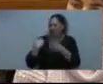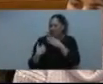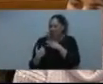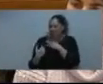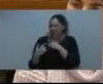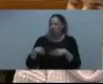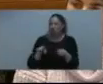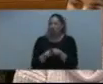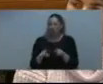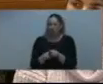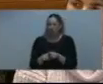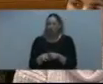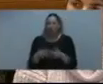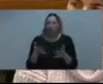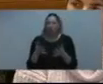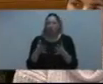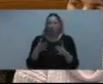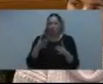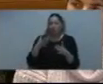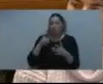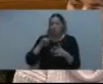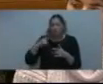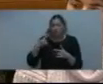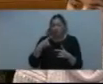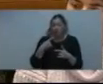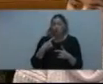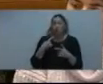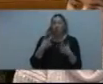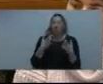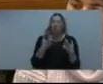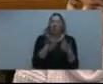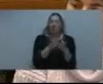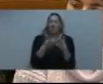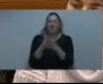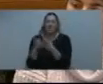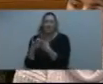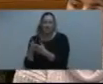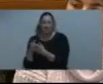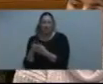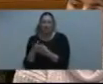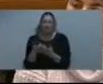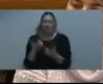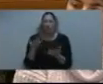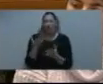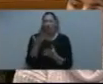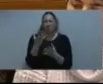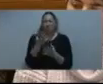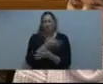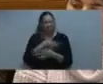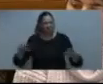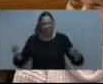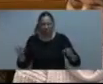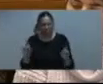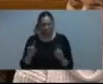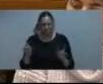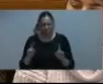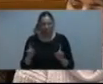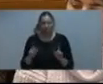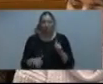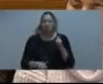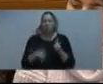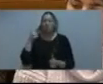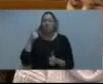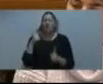sillón, basado, primero, fíjese lo que le voy a decir, primero en sectarismos, en ineficacia, pero hay algo que me preocupa más todavía que el sectarismo y que la ineficacia, y que las